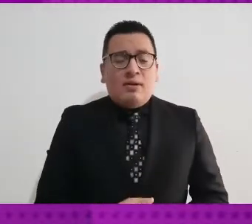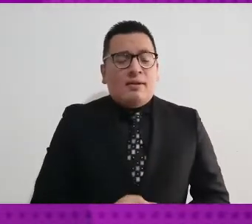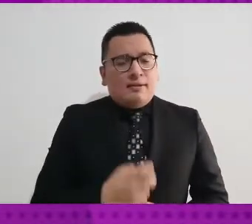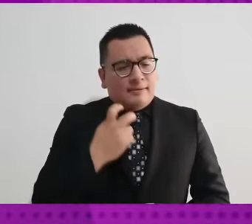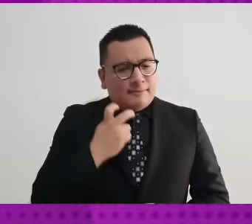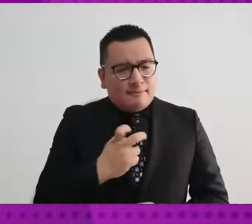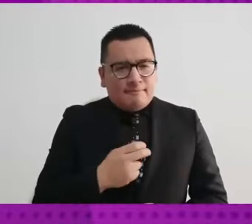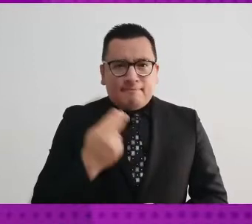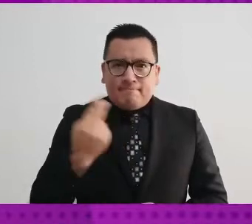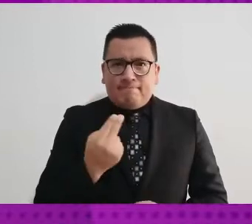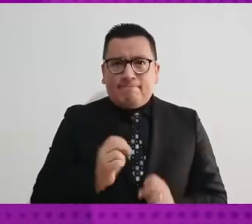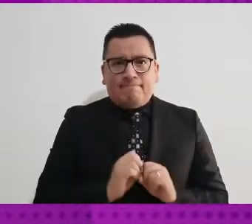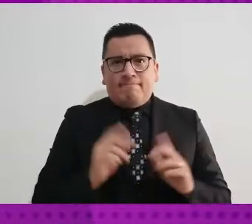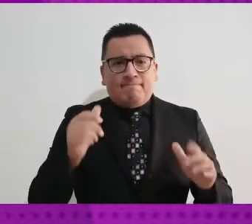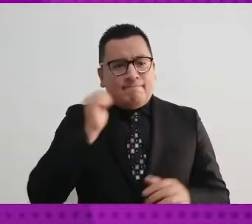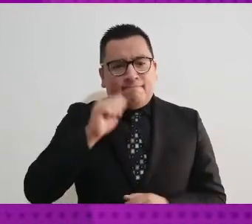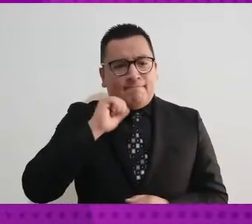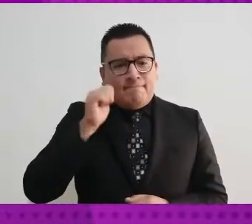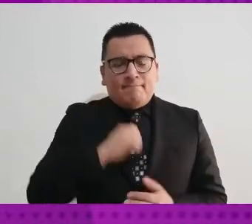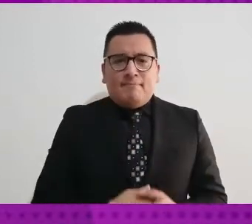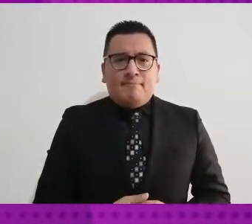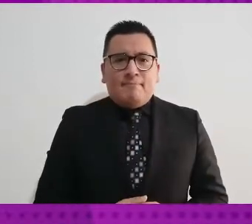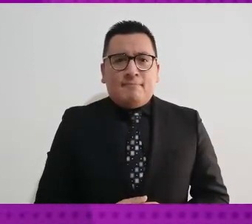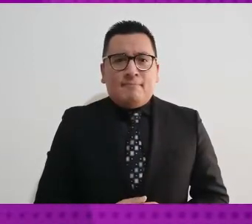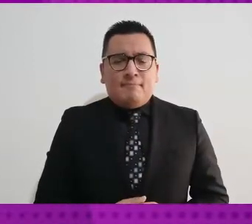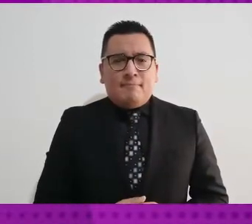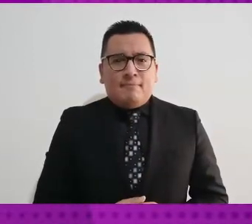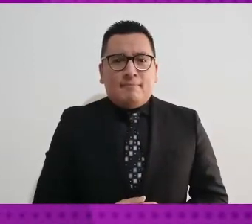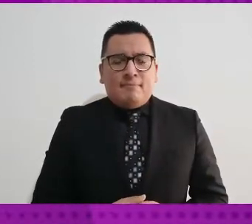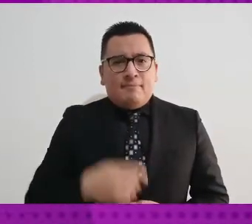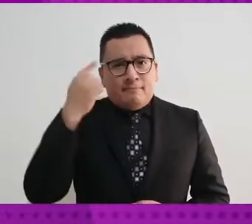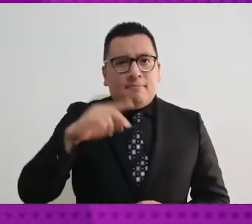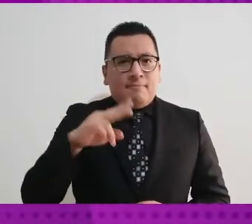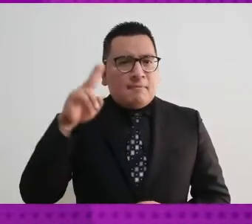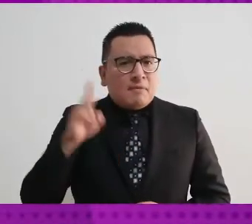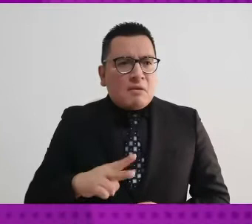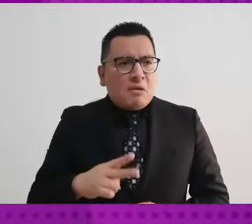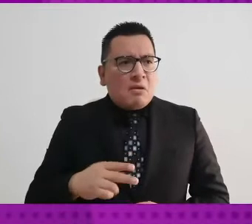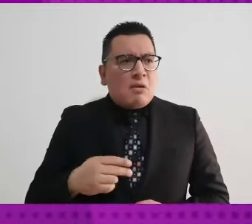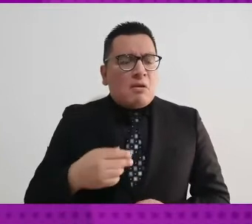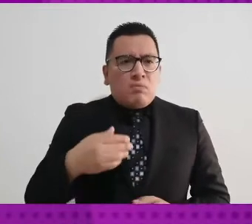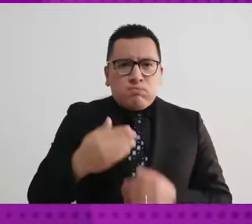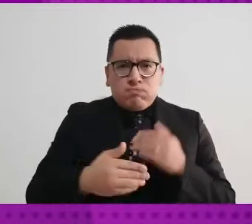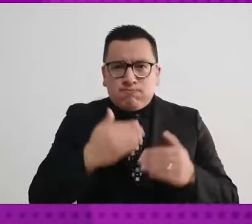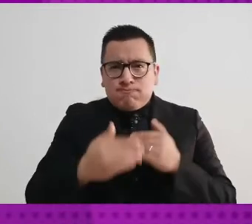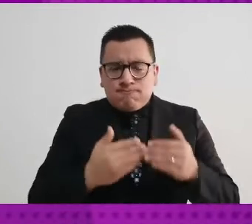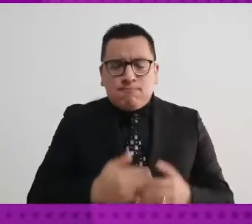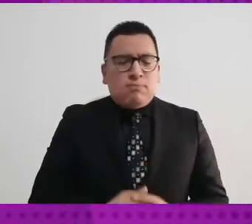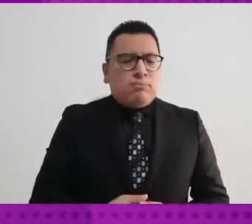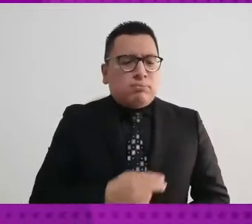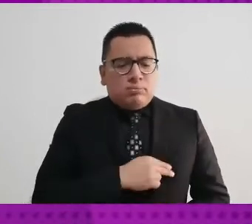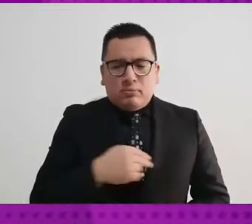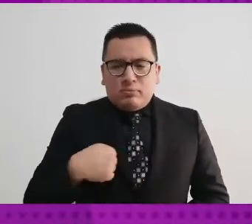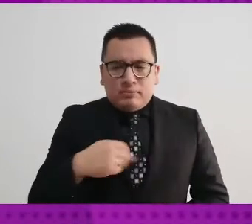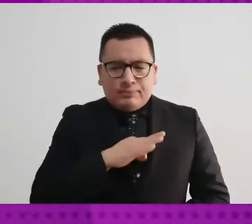componente básico y donde realmente, digamos, podamos visualizarlo a lo largo de este recorrido histórico que se presenta